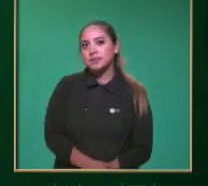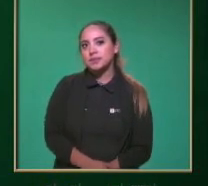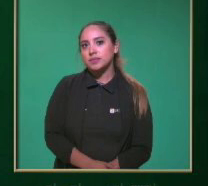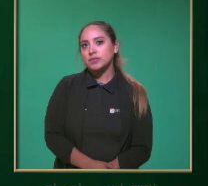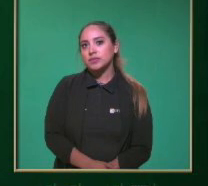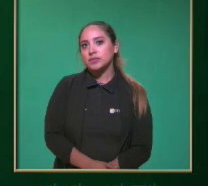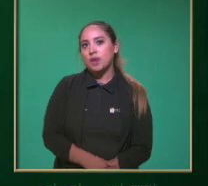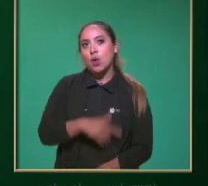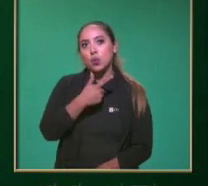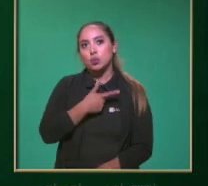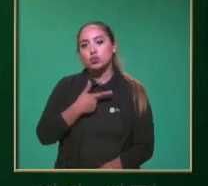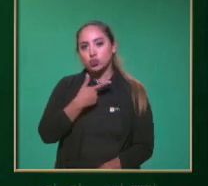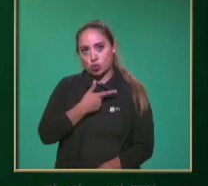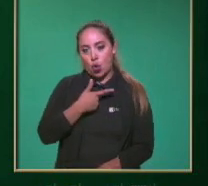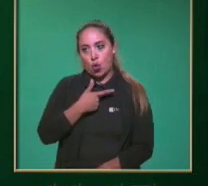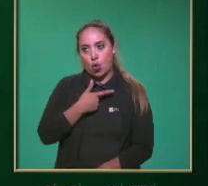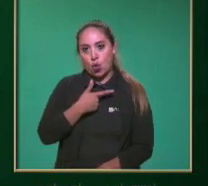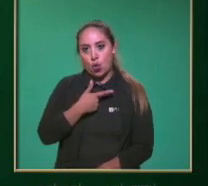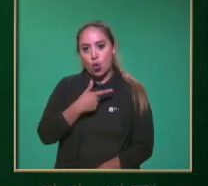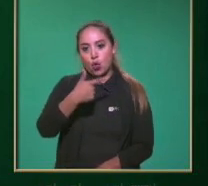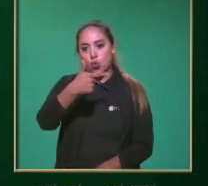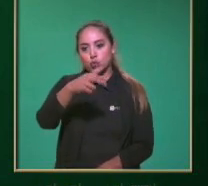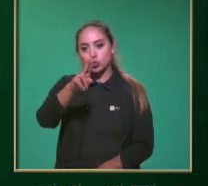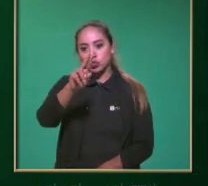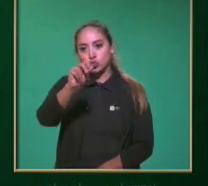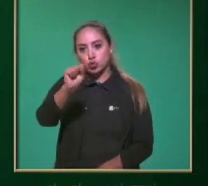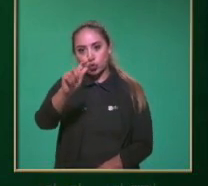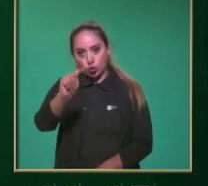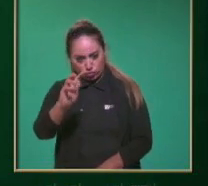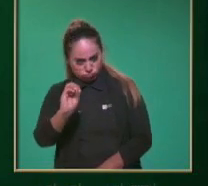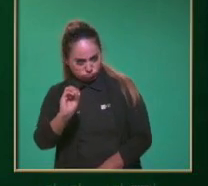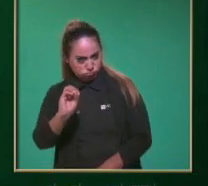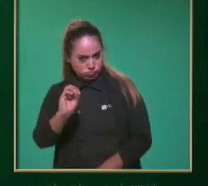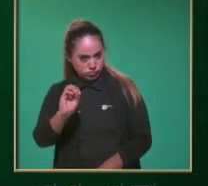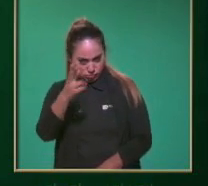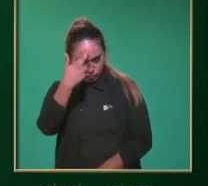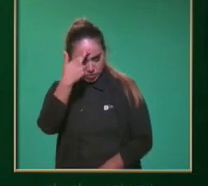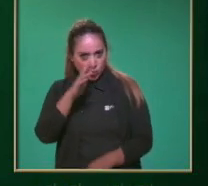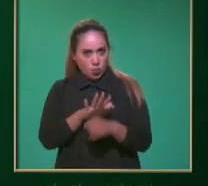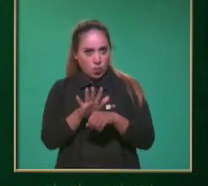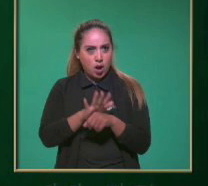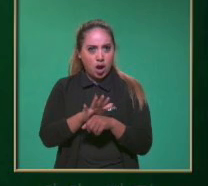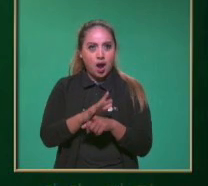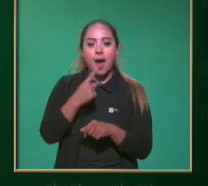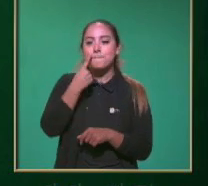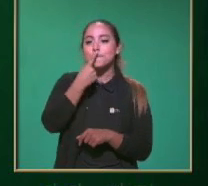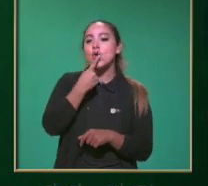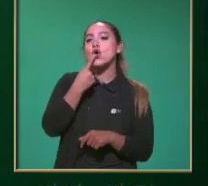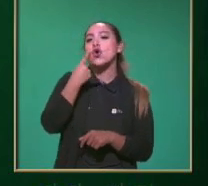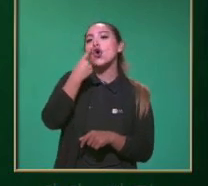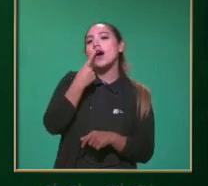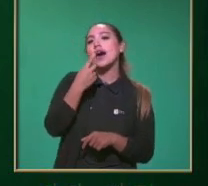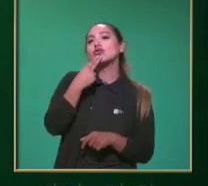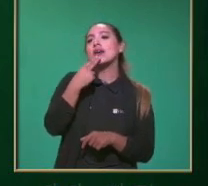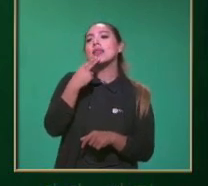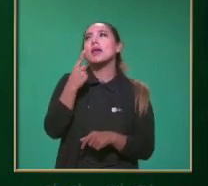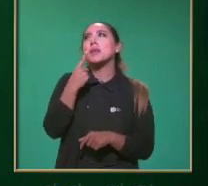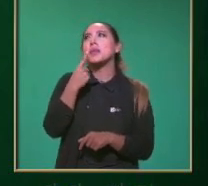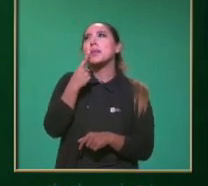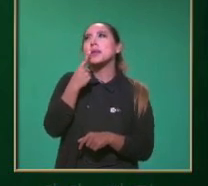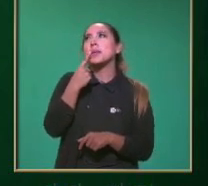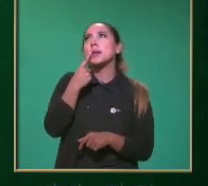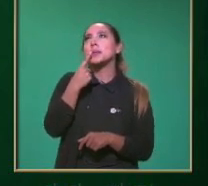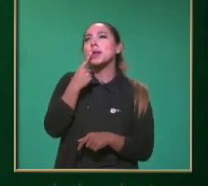gusto, ¿recuerdas cuál es ese sentido? ¿Cuál es, maestra? Pues utilizamos la boca. La